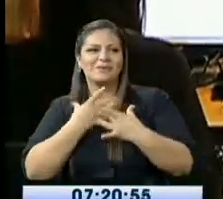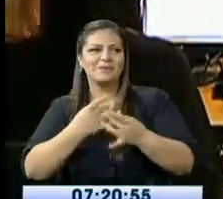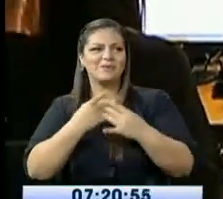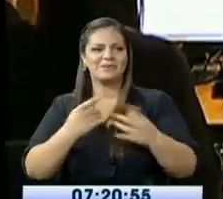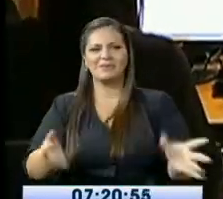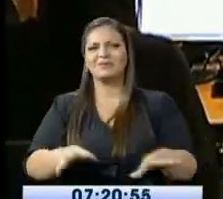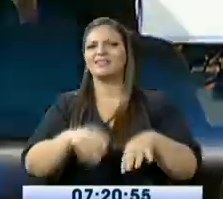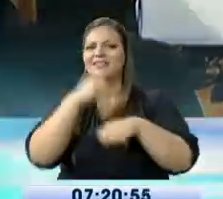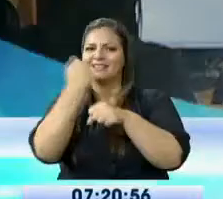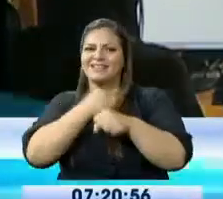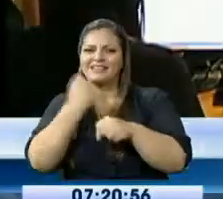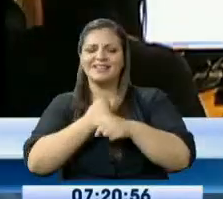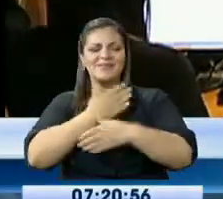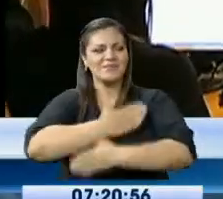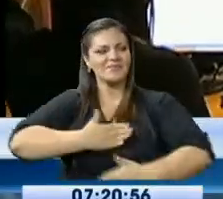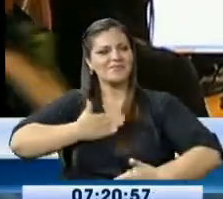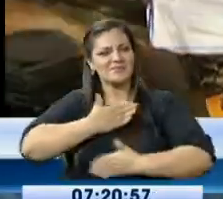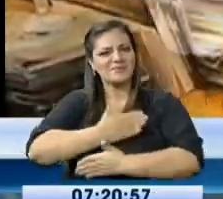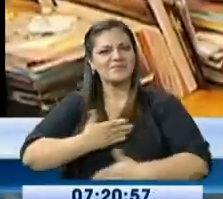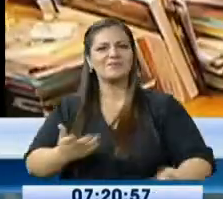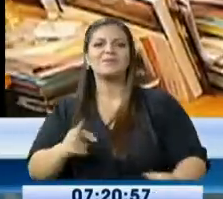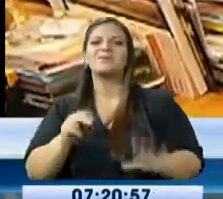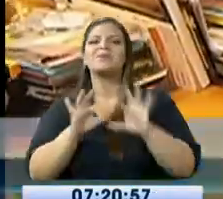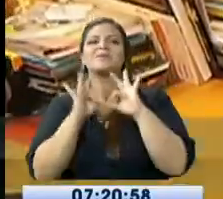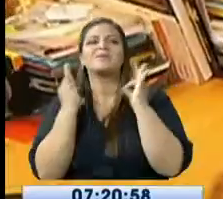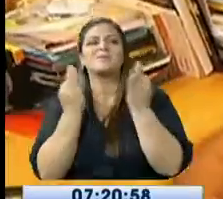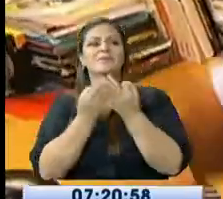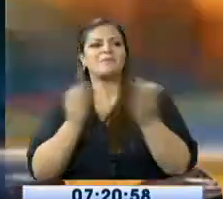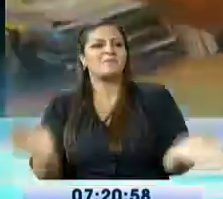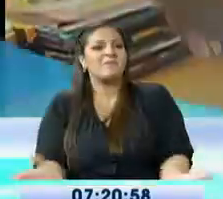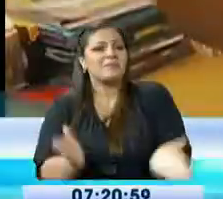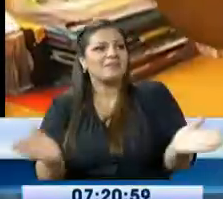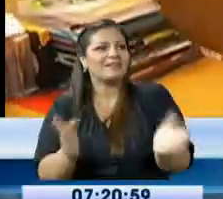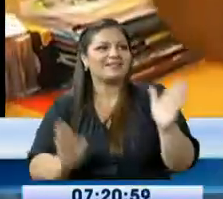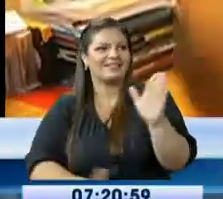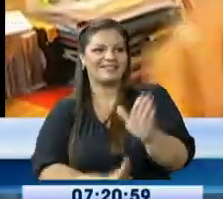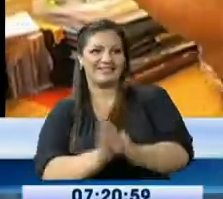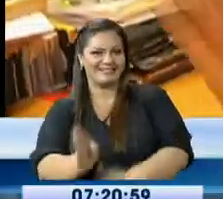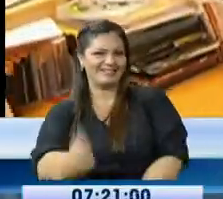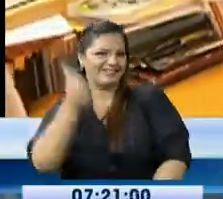el trabajo, disfruto bastante a donde voy. Vamos, vamos, arriba, RTC.